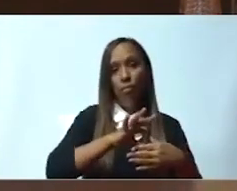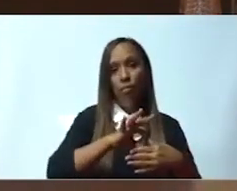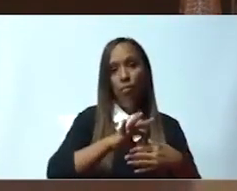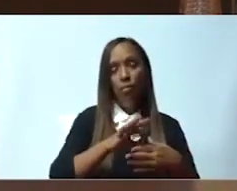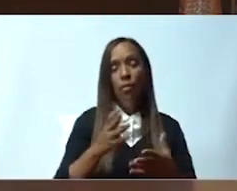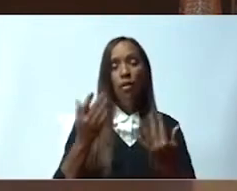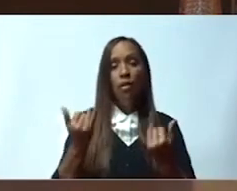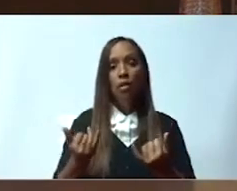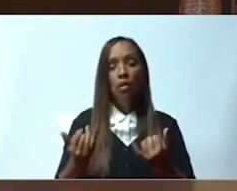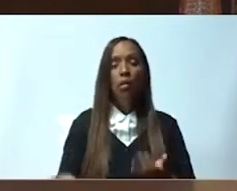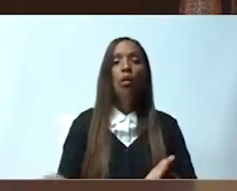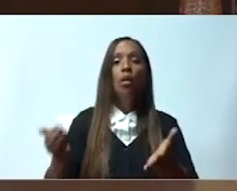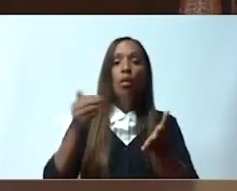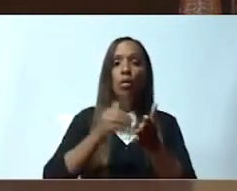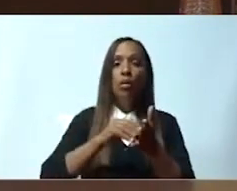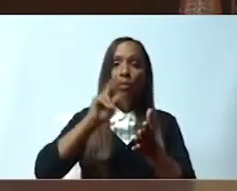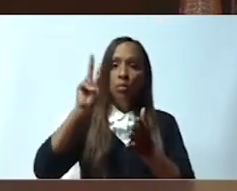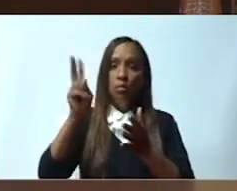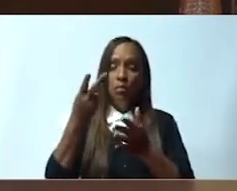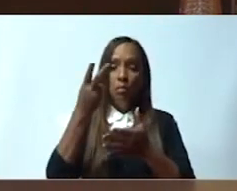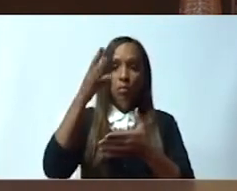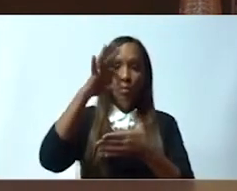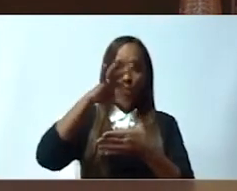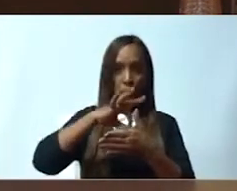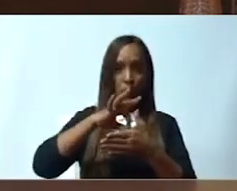el pedimento.